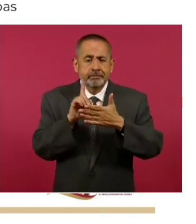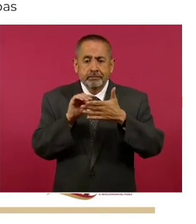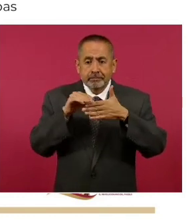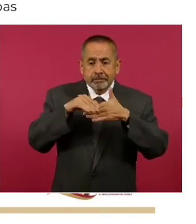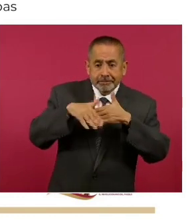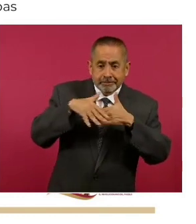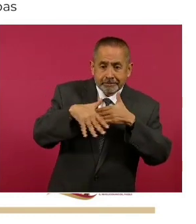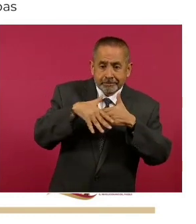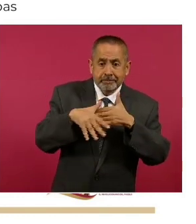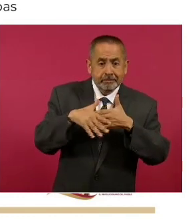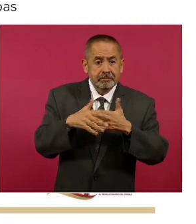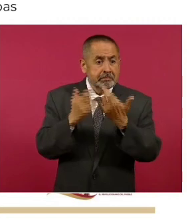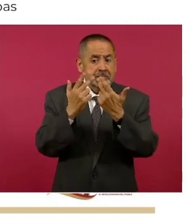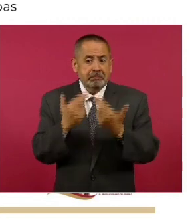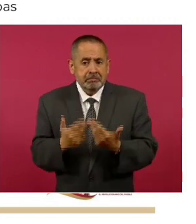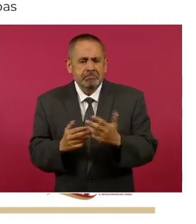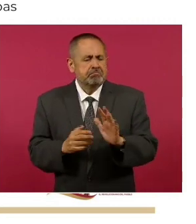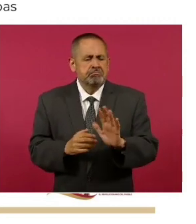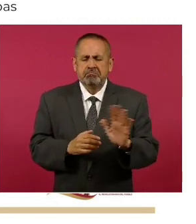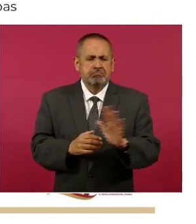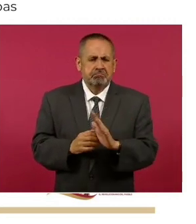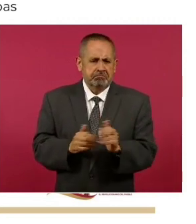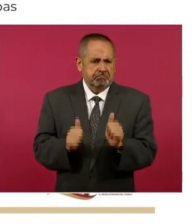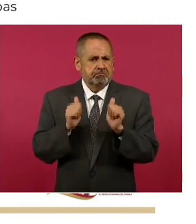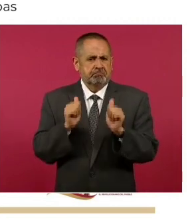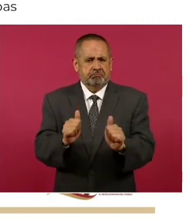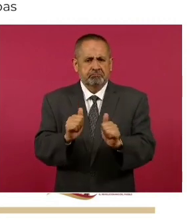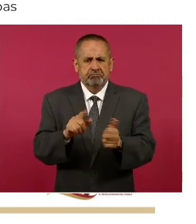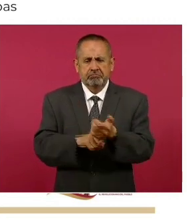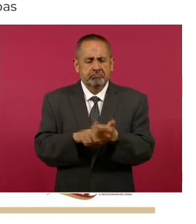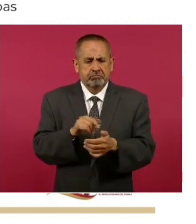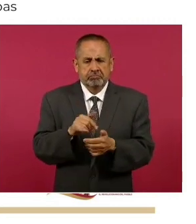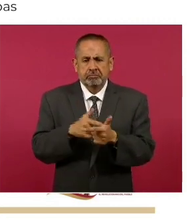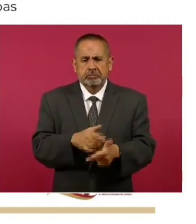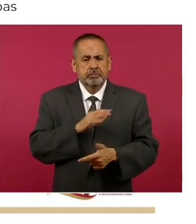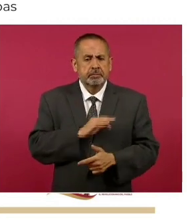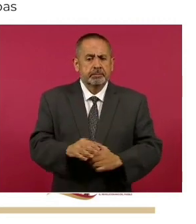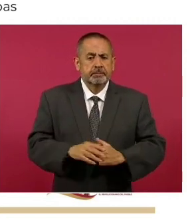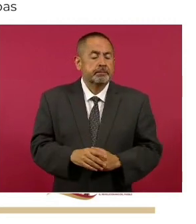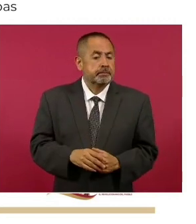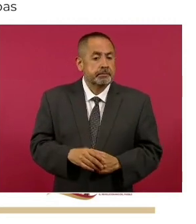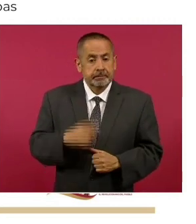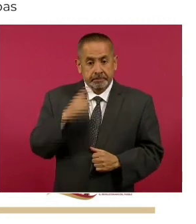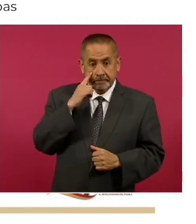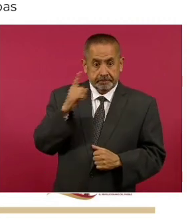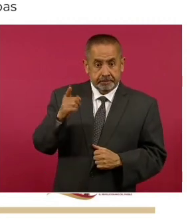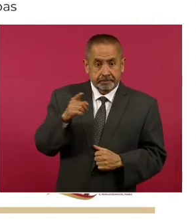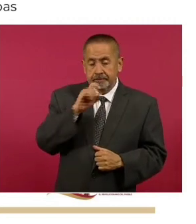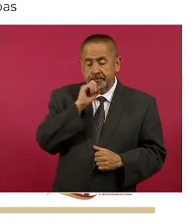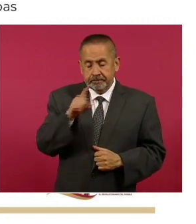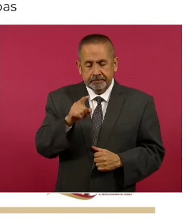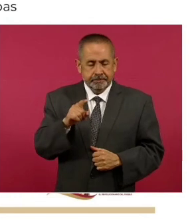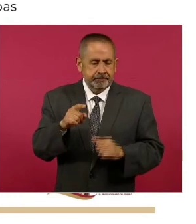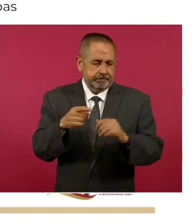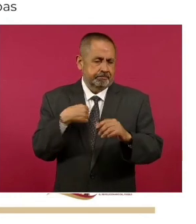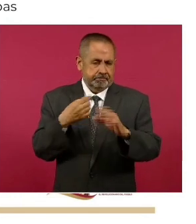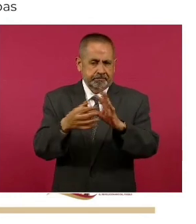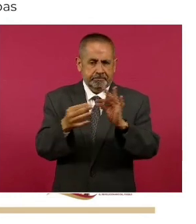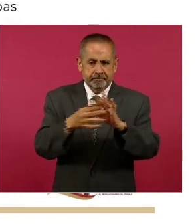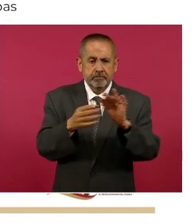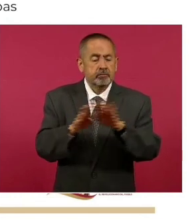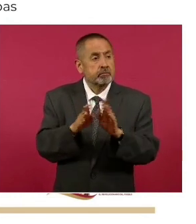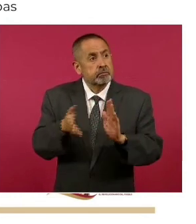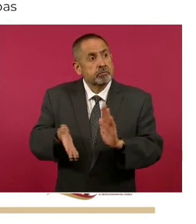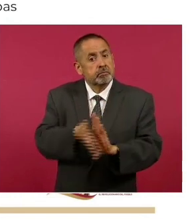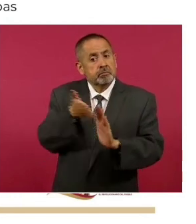que tiene en la parte de la estabilidad. El proceso constructivo, también es conveniente señalar cómo se